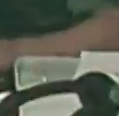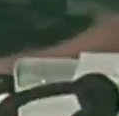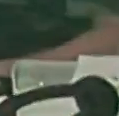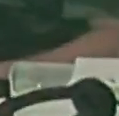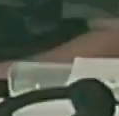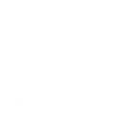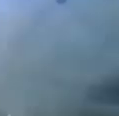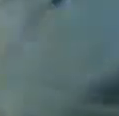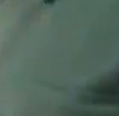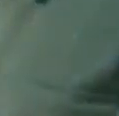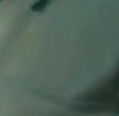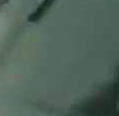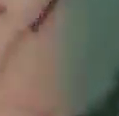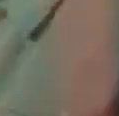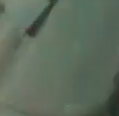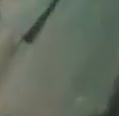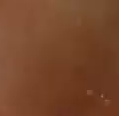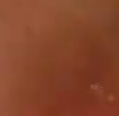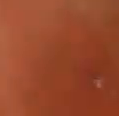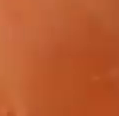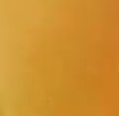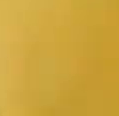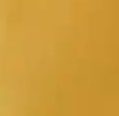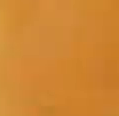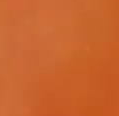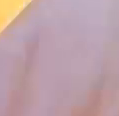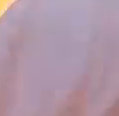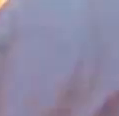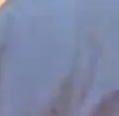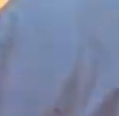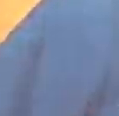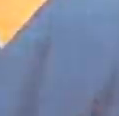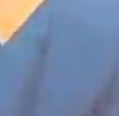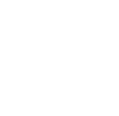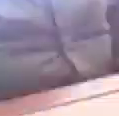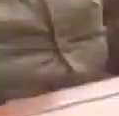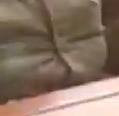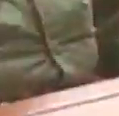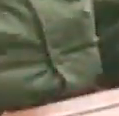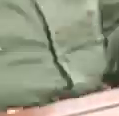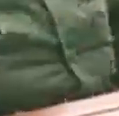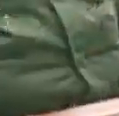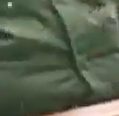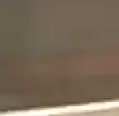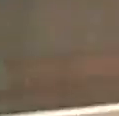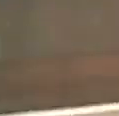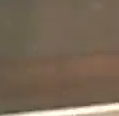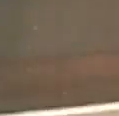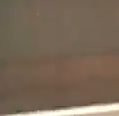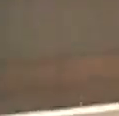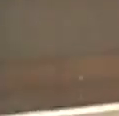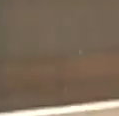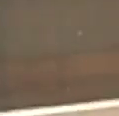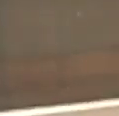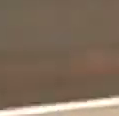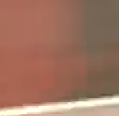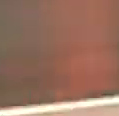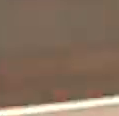yo no me des cuestión pero ser mujer un día en los meses en los años por venir un inmenso abrazo por